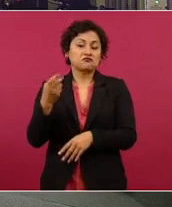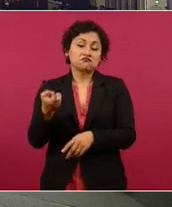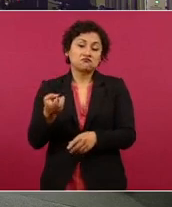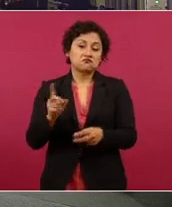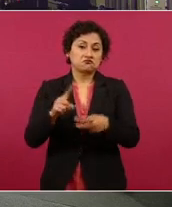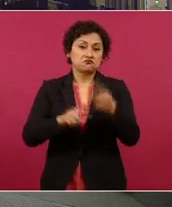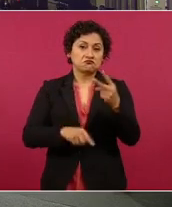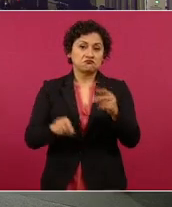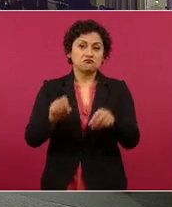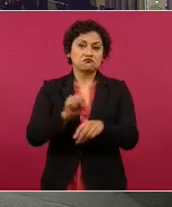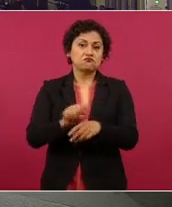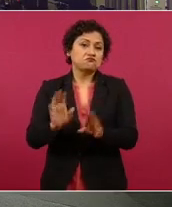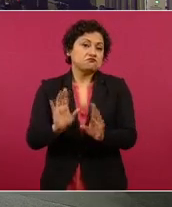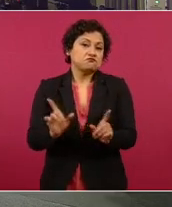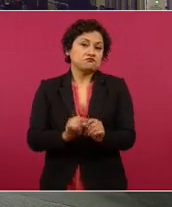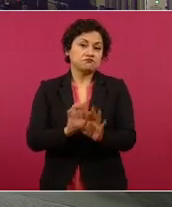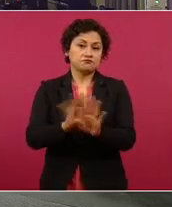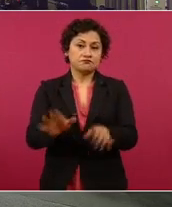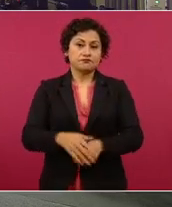Ahora sí, también.